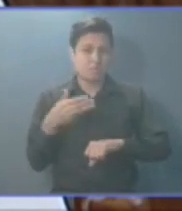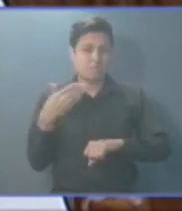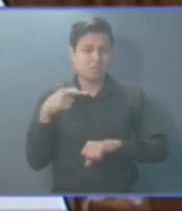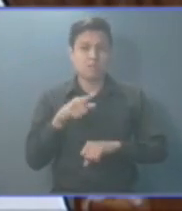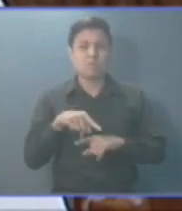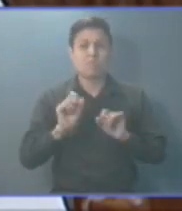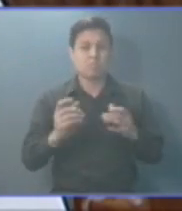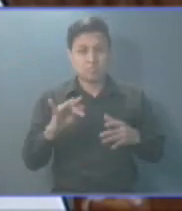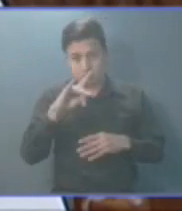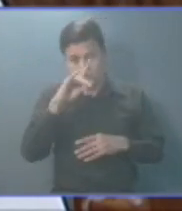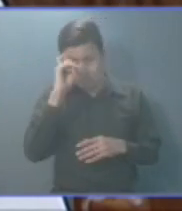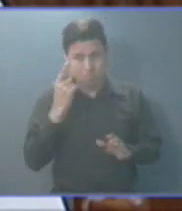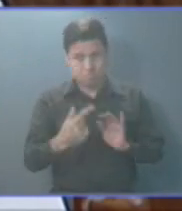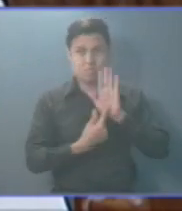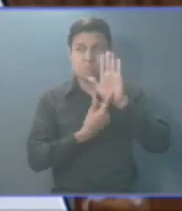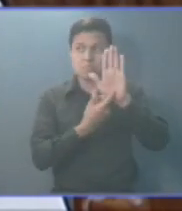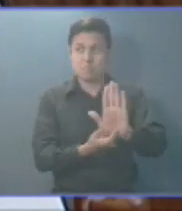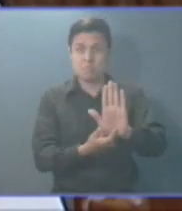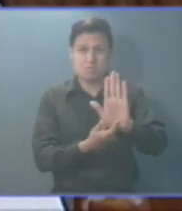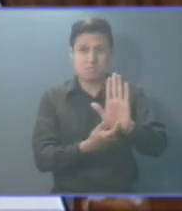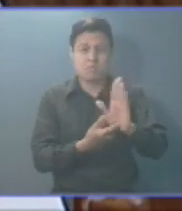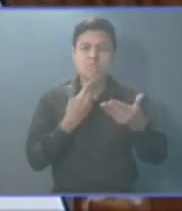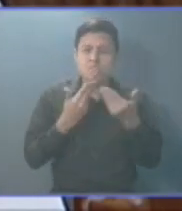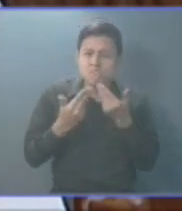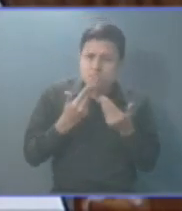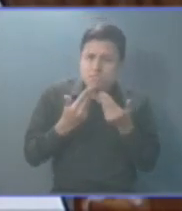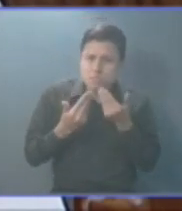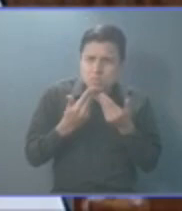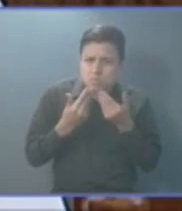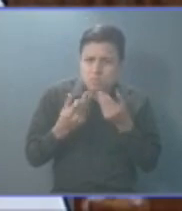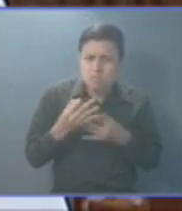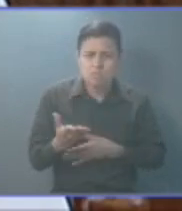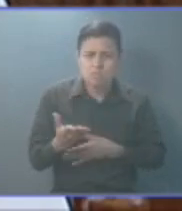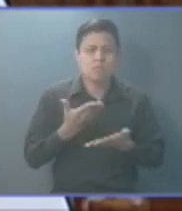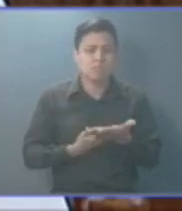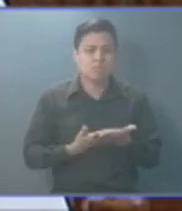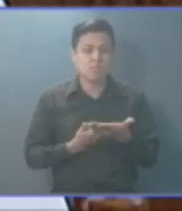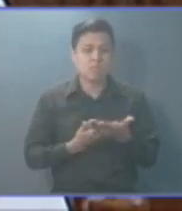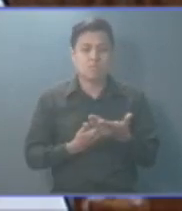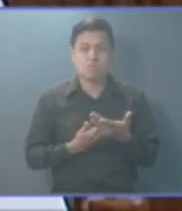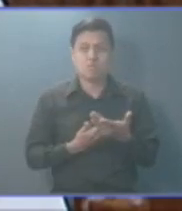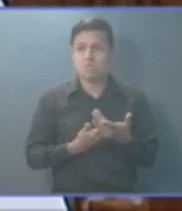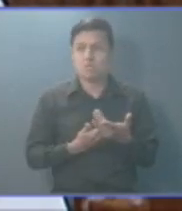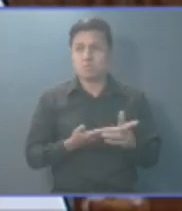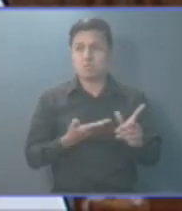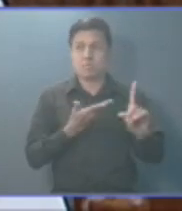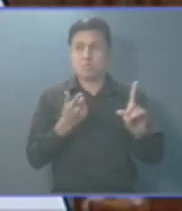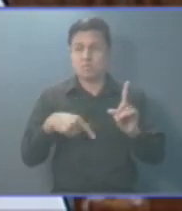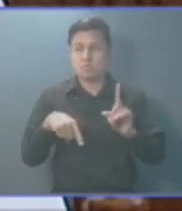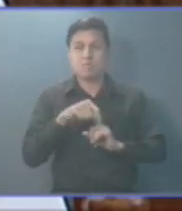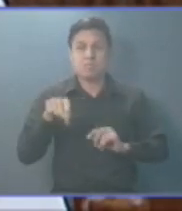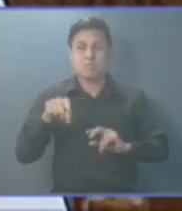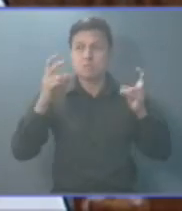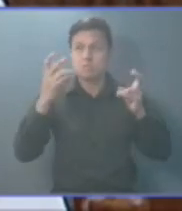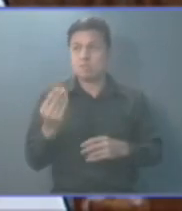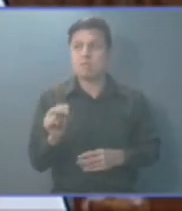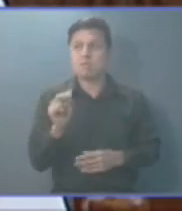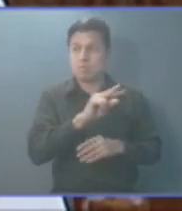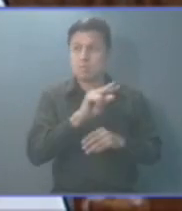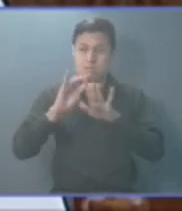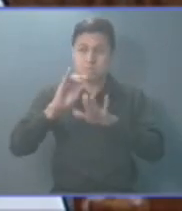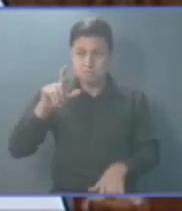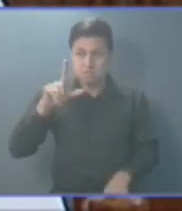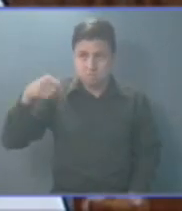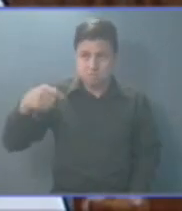quien realizó una presentación justificando la iniciativa. En reunión extraordinaria del fecha 29 de julio